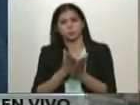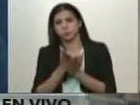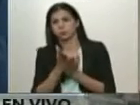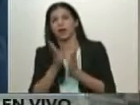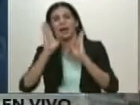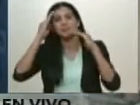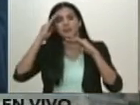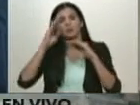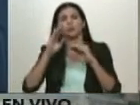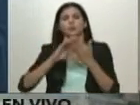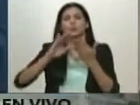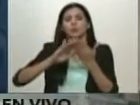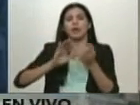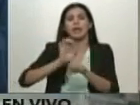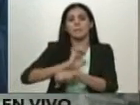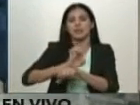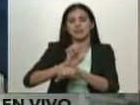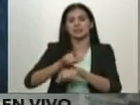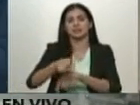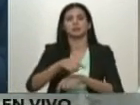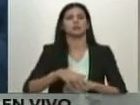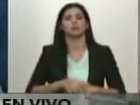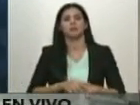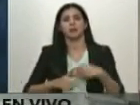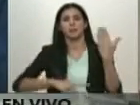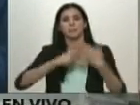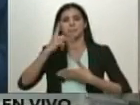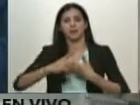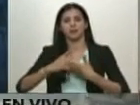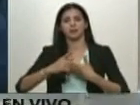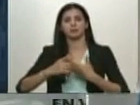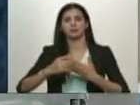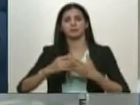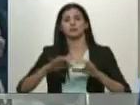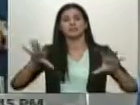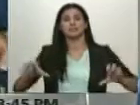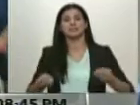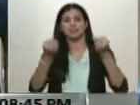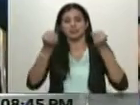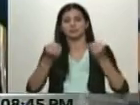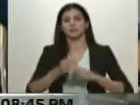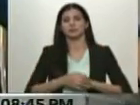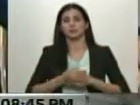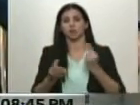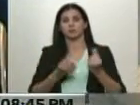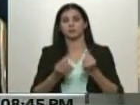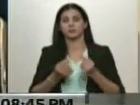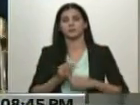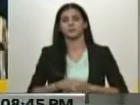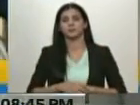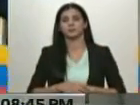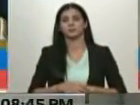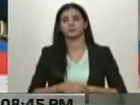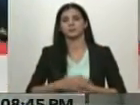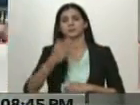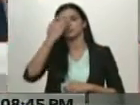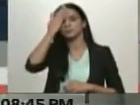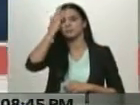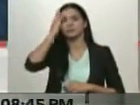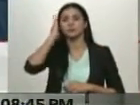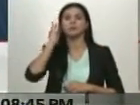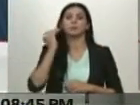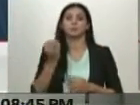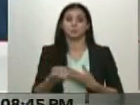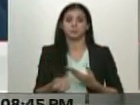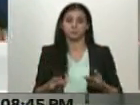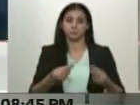la emergencia y los planes de recuperación de la estabilidad y el crecimiento económico. He recibido también aquí